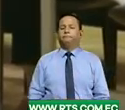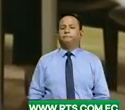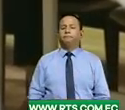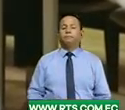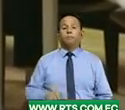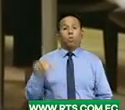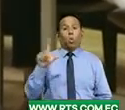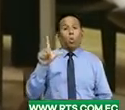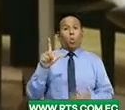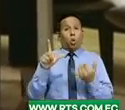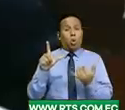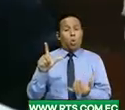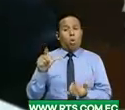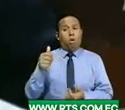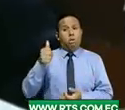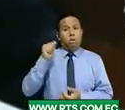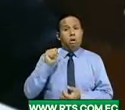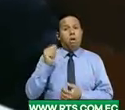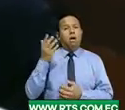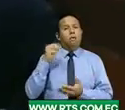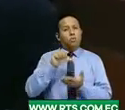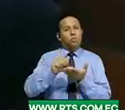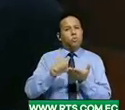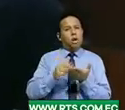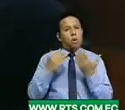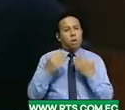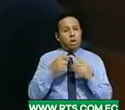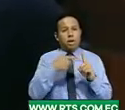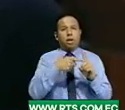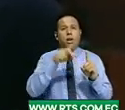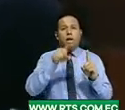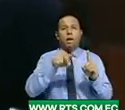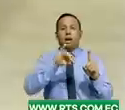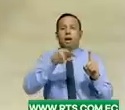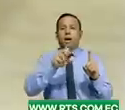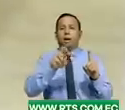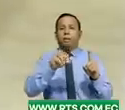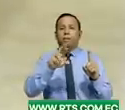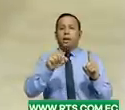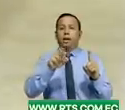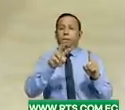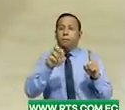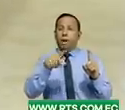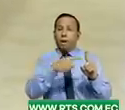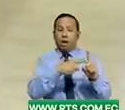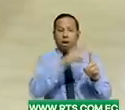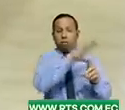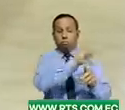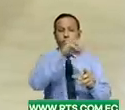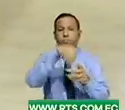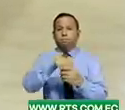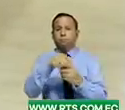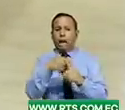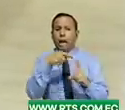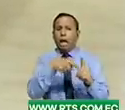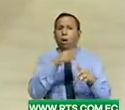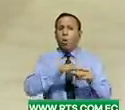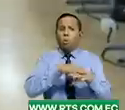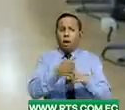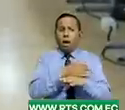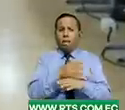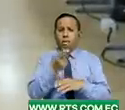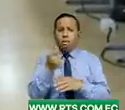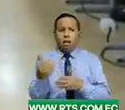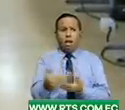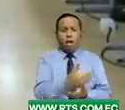Este lunes, tras ser detenido en la ciudad de Guayaquil, Javier Vera, para garantizar su comparecencia al proceso que se le sigue por supuesto cohecho.